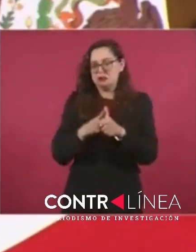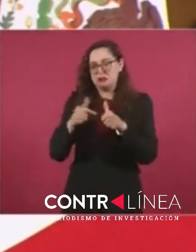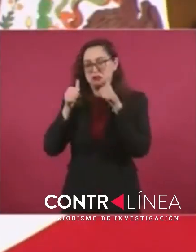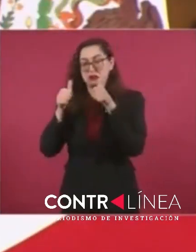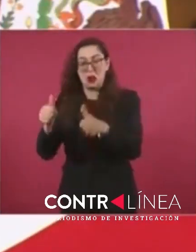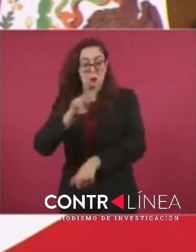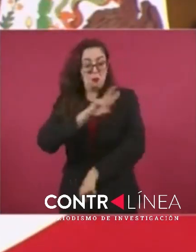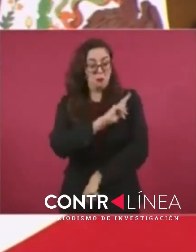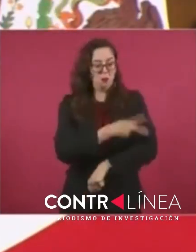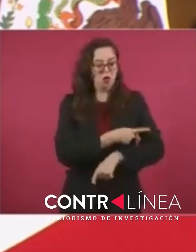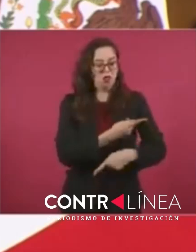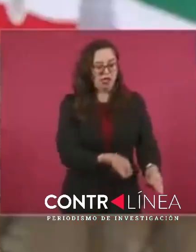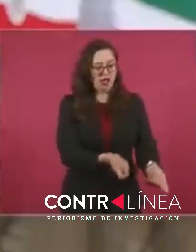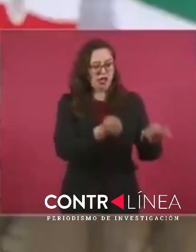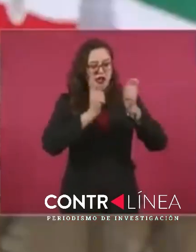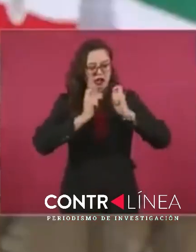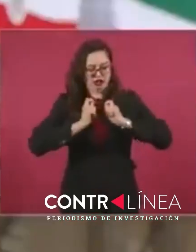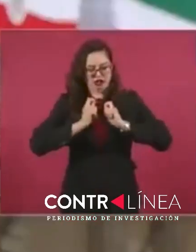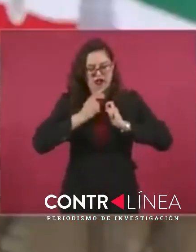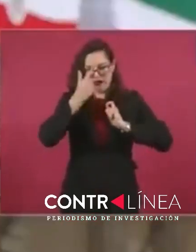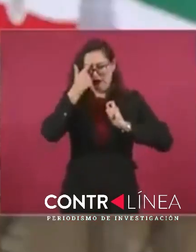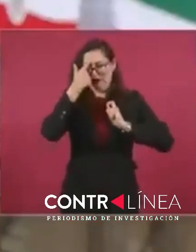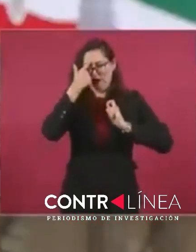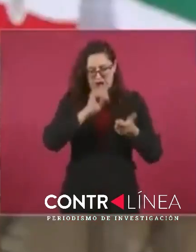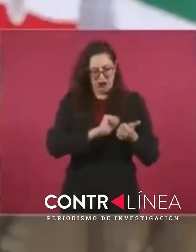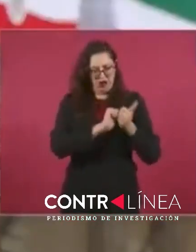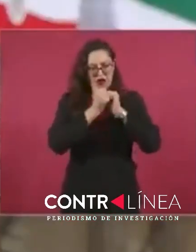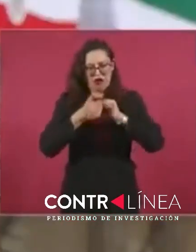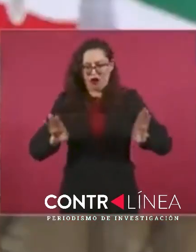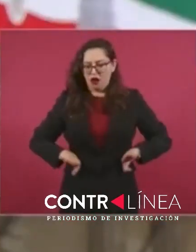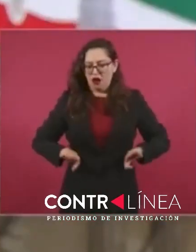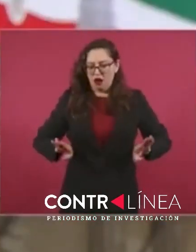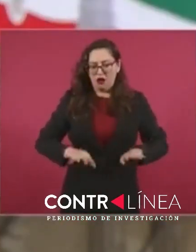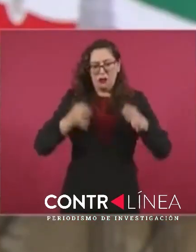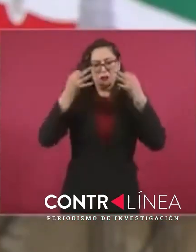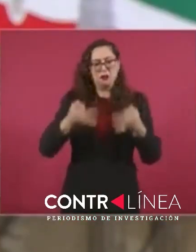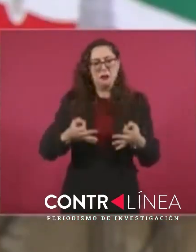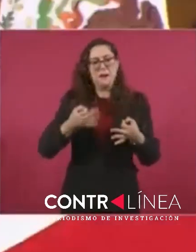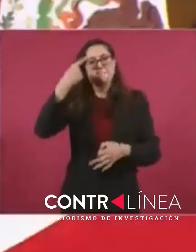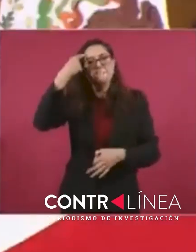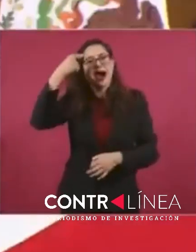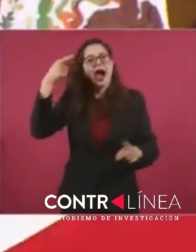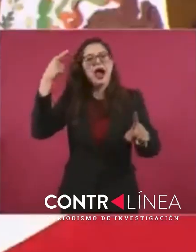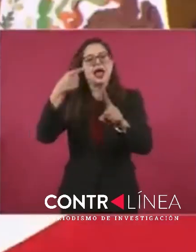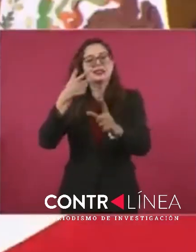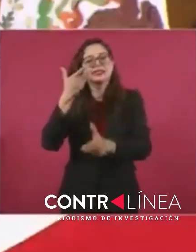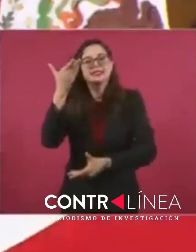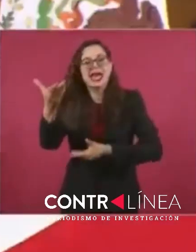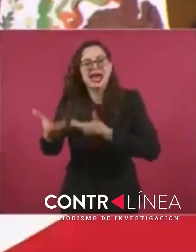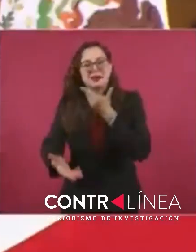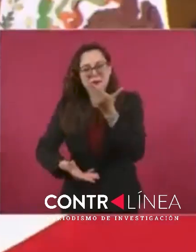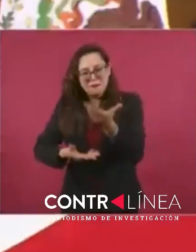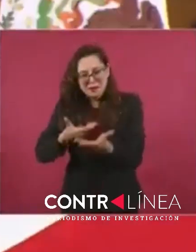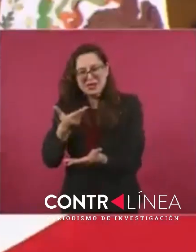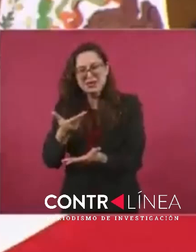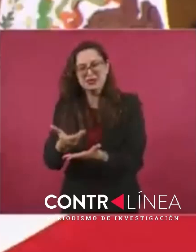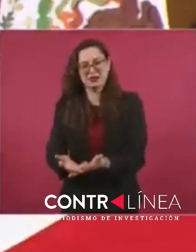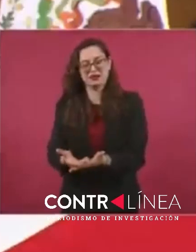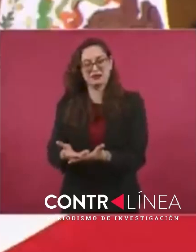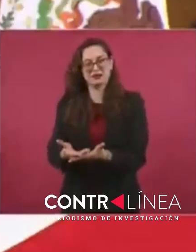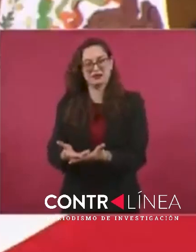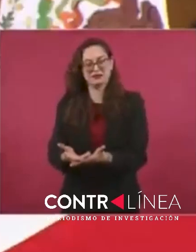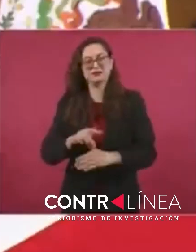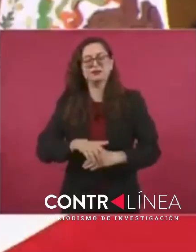sentido y se convierte en virtud cuando se pone al servicio de los demás. Pero aún con lo mucho que se